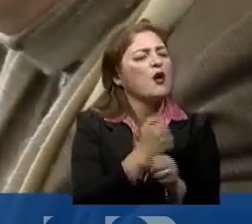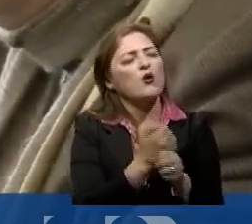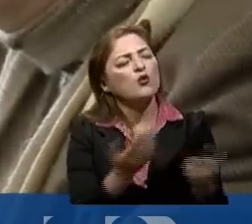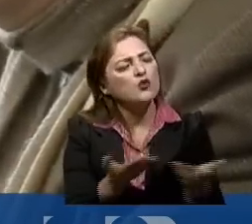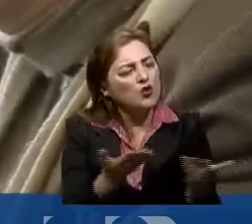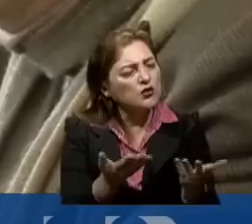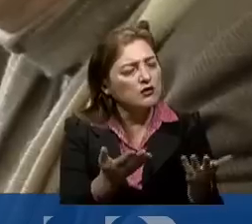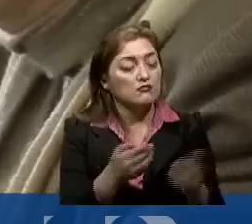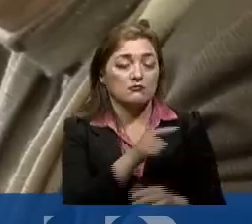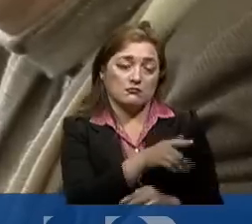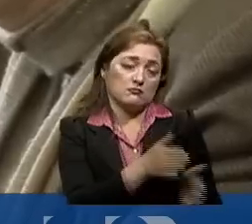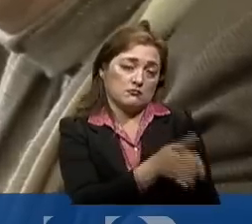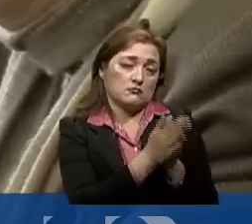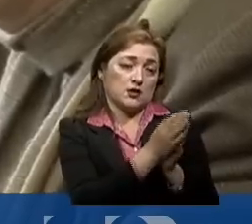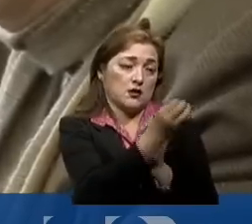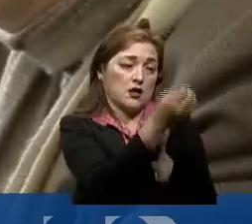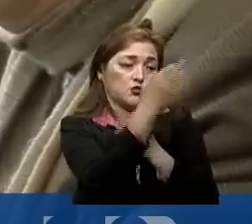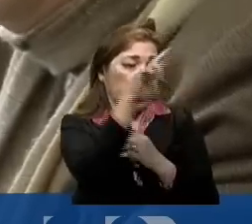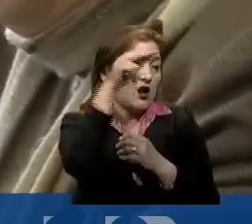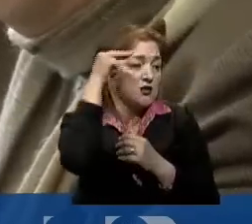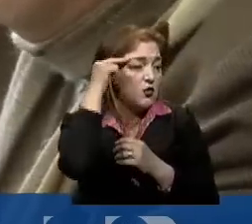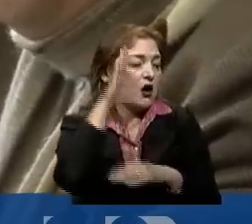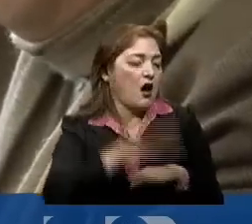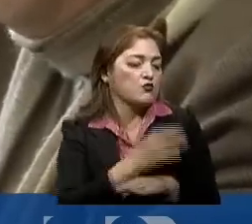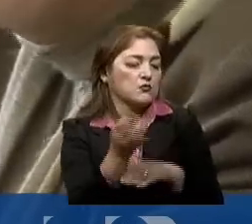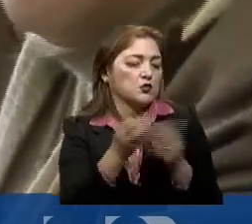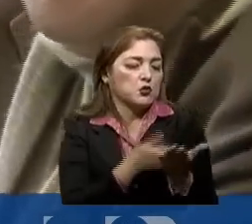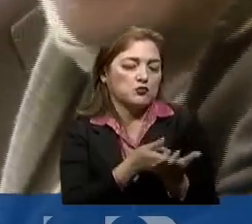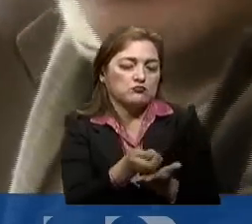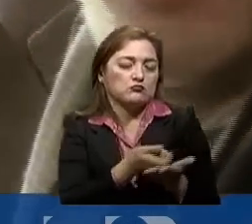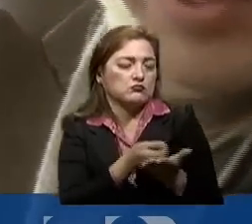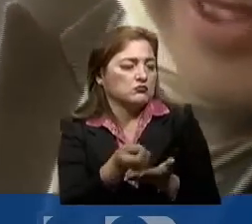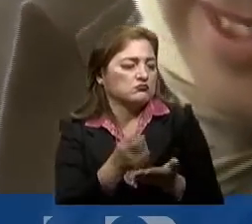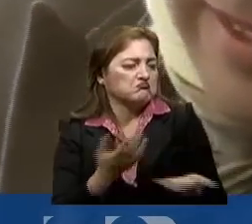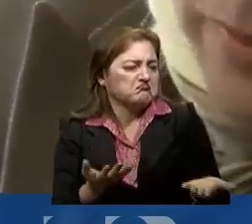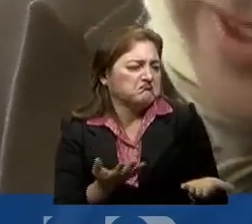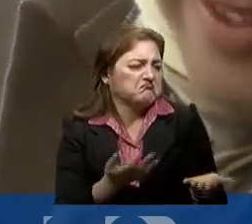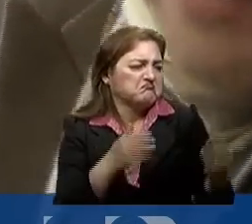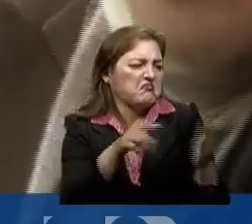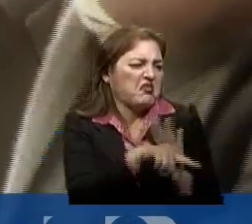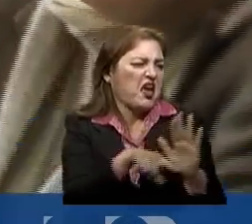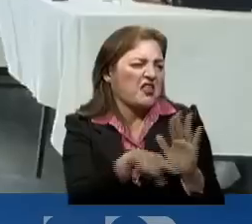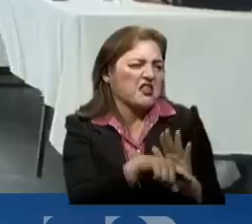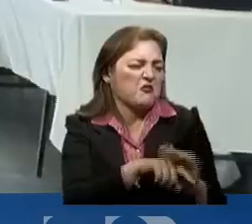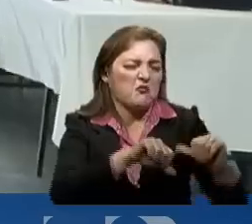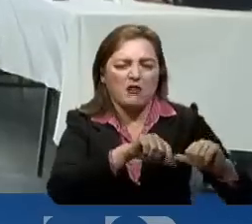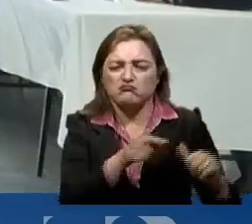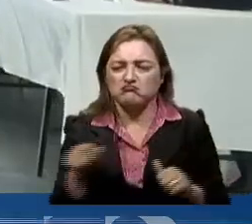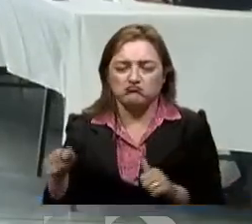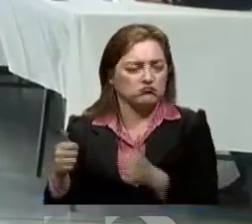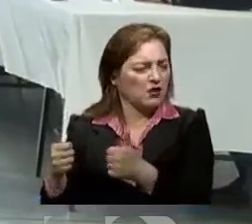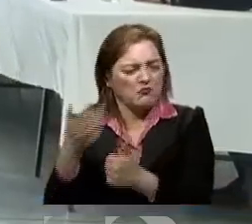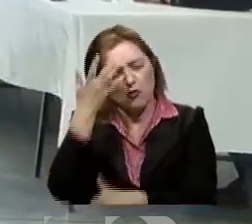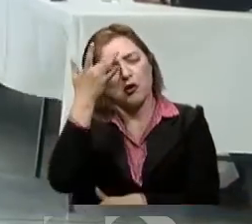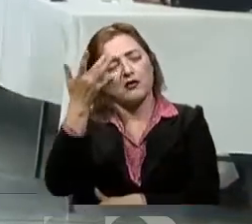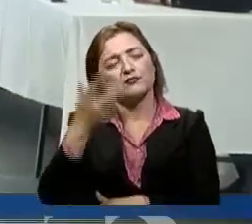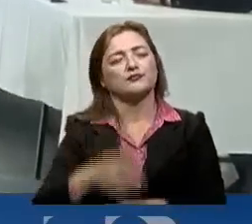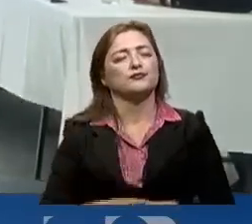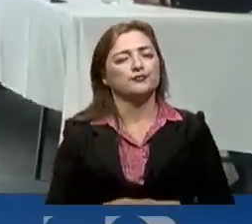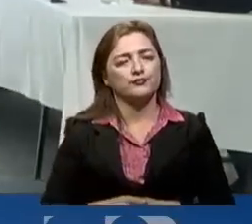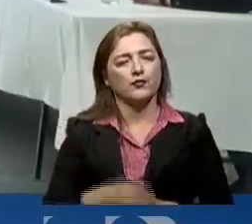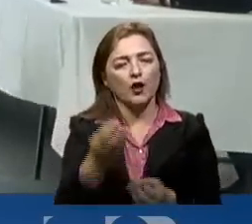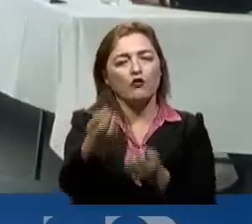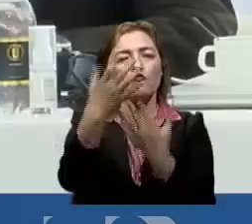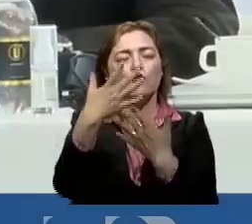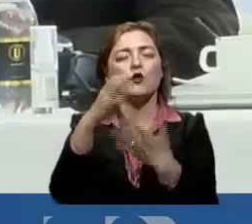un informe se vea las razones por las cuales unas ejecutan adecuadamente y otras no. Asimismo, criticaron el informe